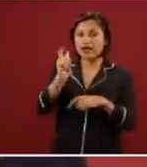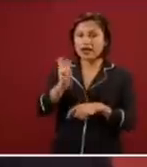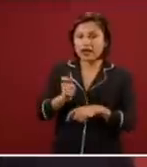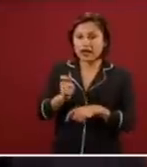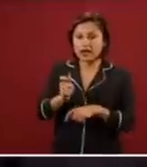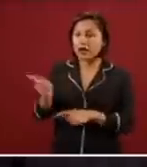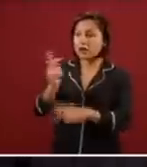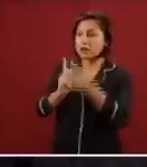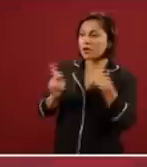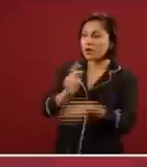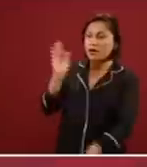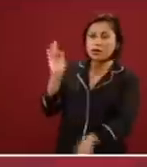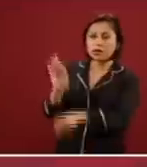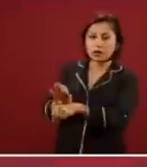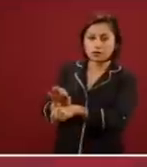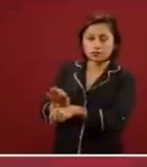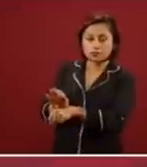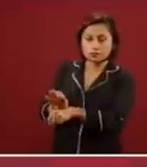los que